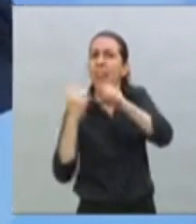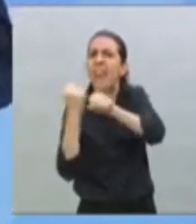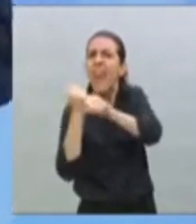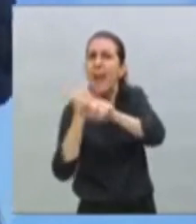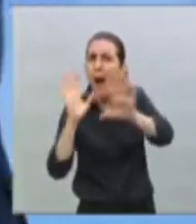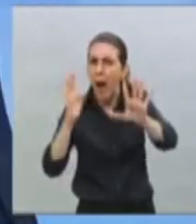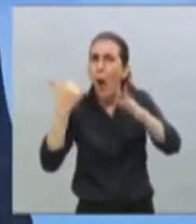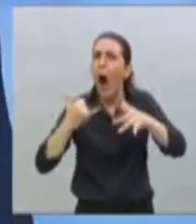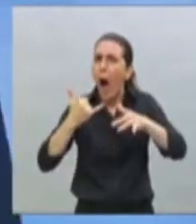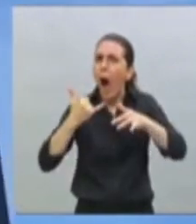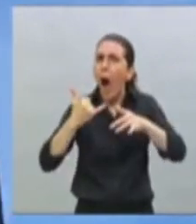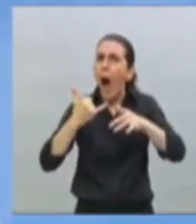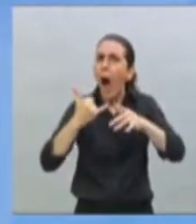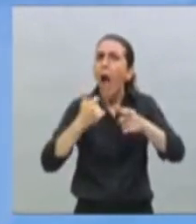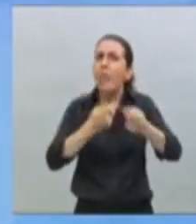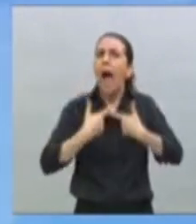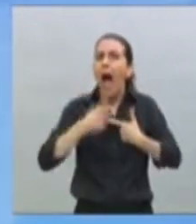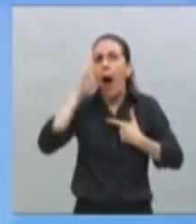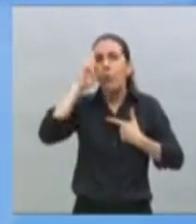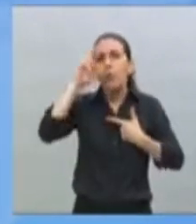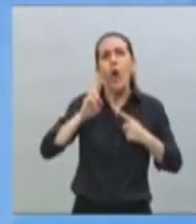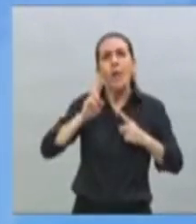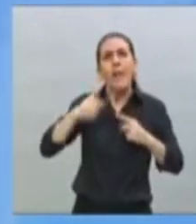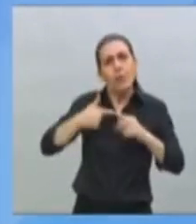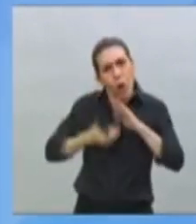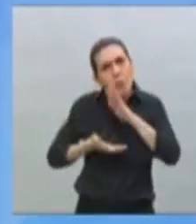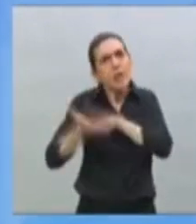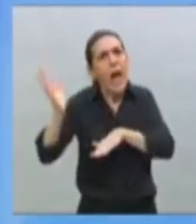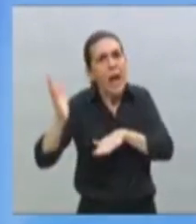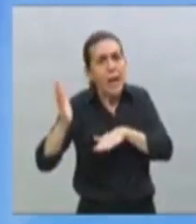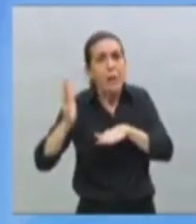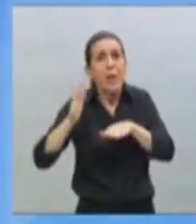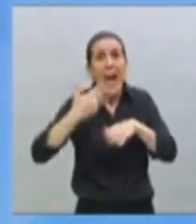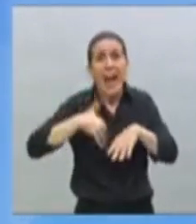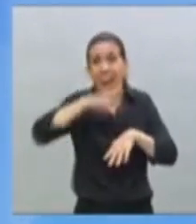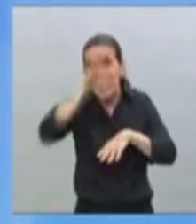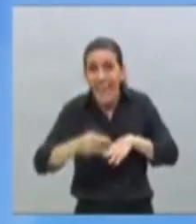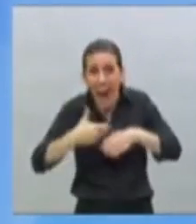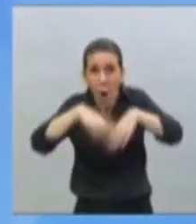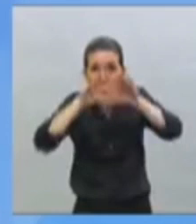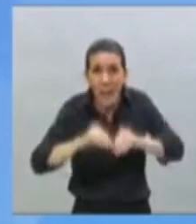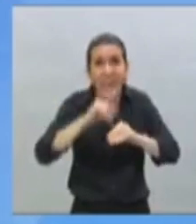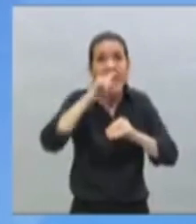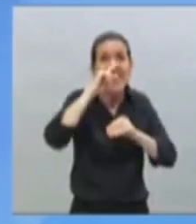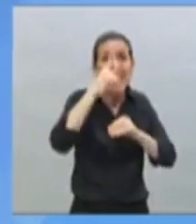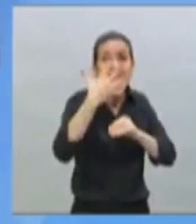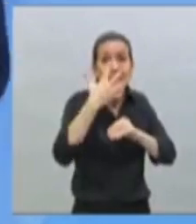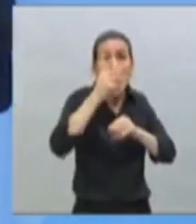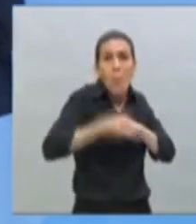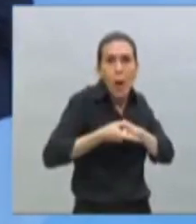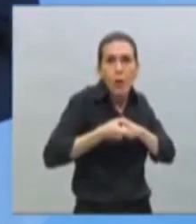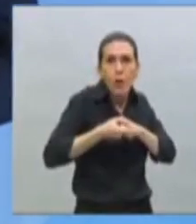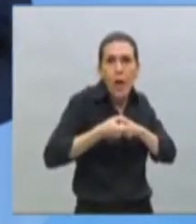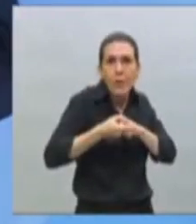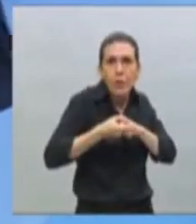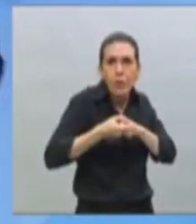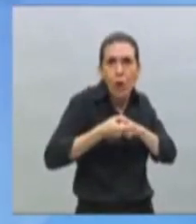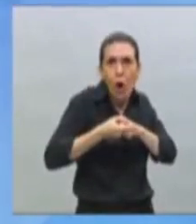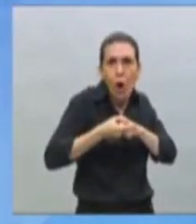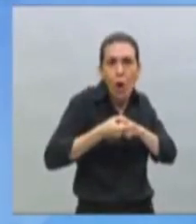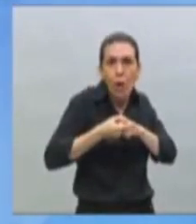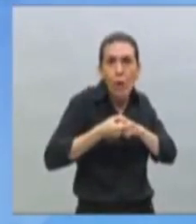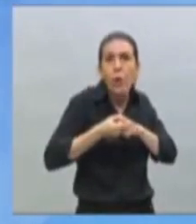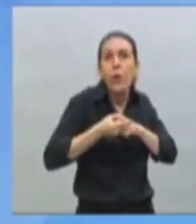autorizadas para actuar y que el 75% de la gente se mantenga